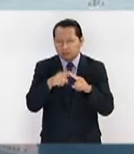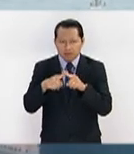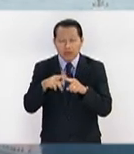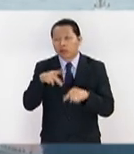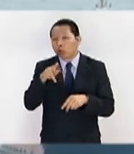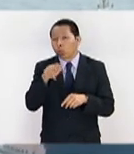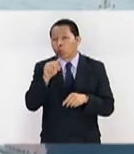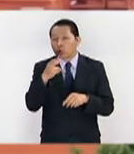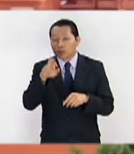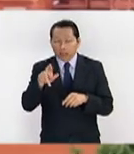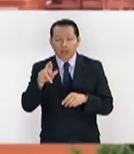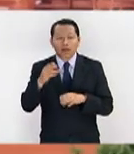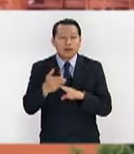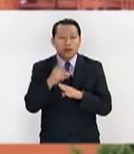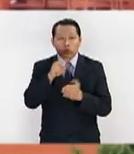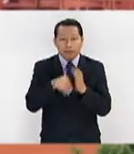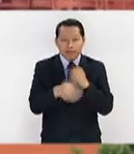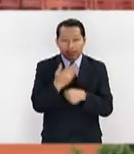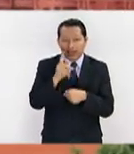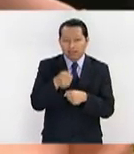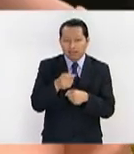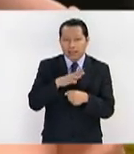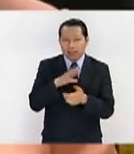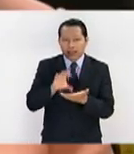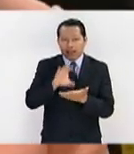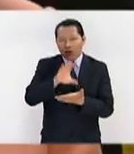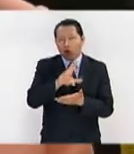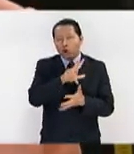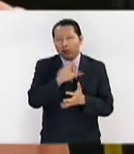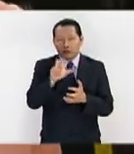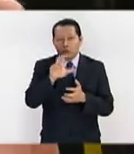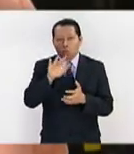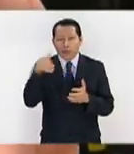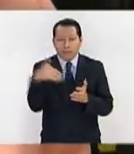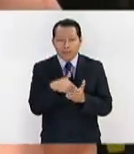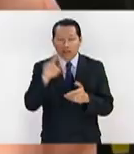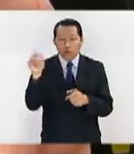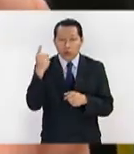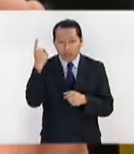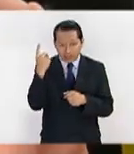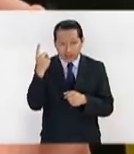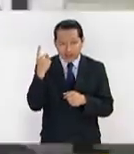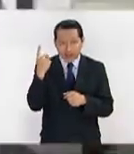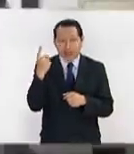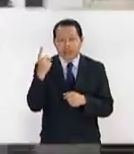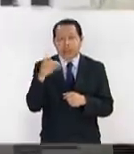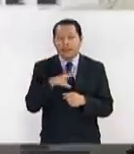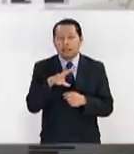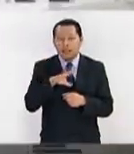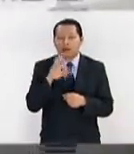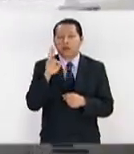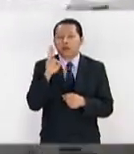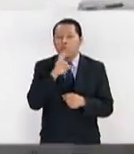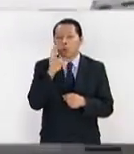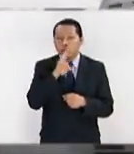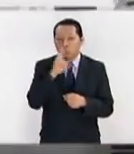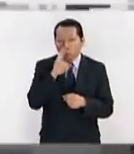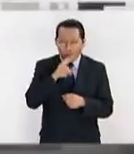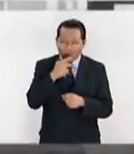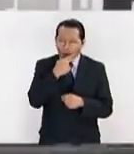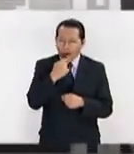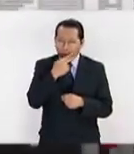Kushner recibió en 2015 una inversión de $850,000 del magnate ruso Yuri